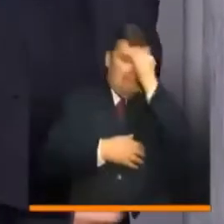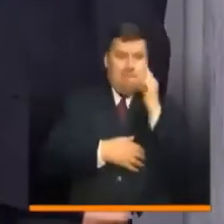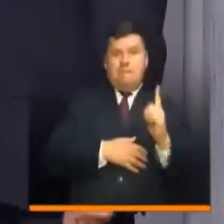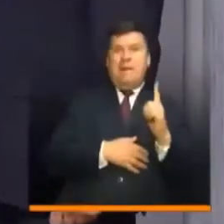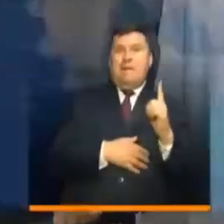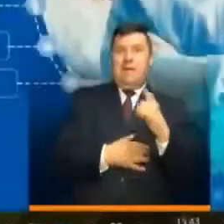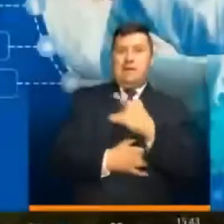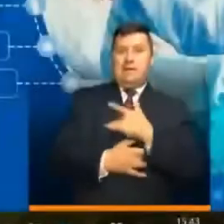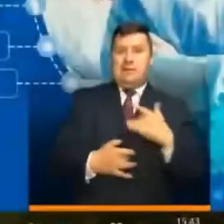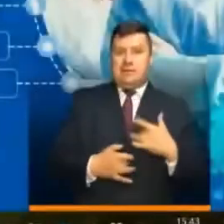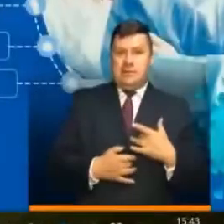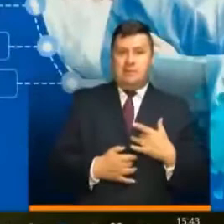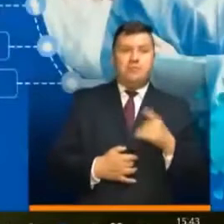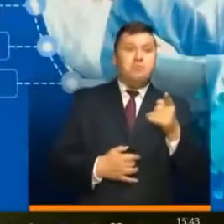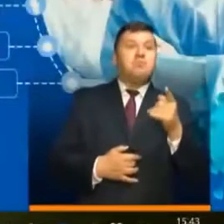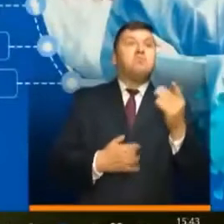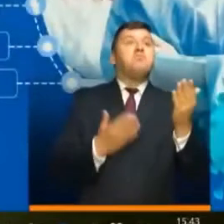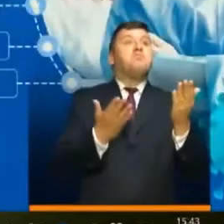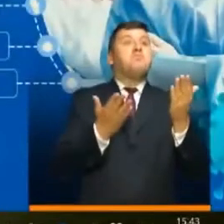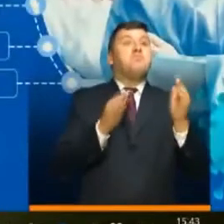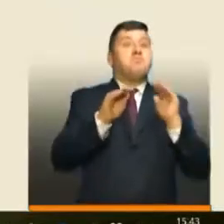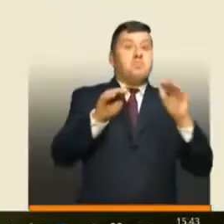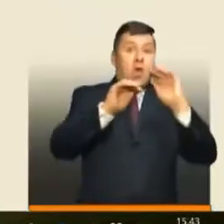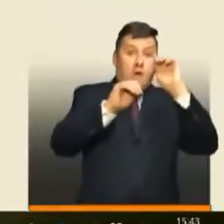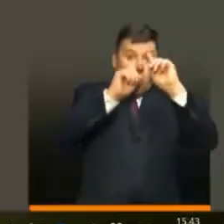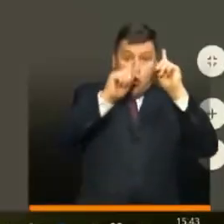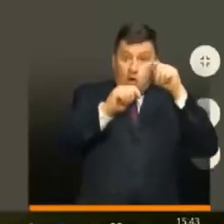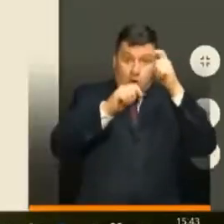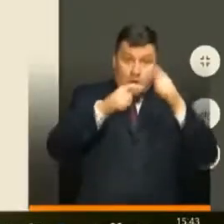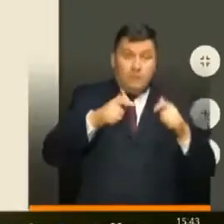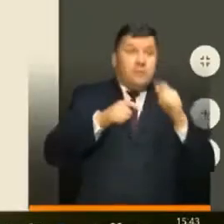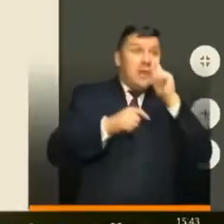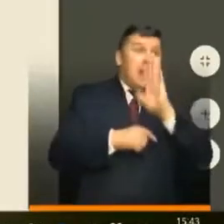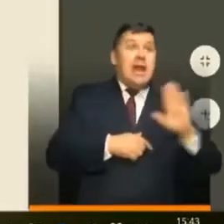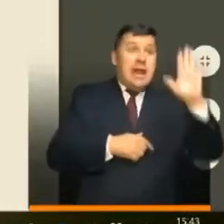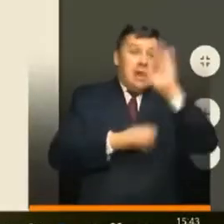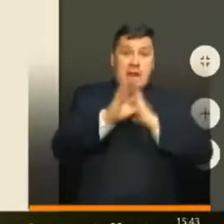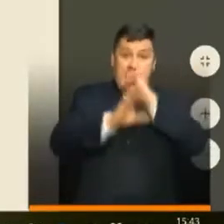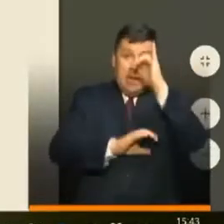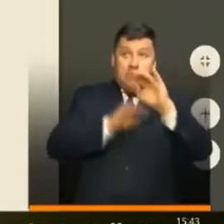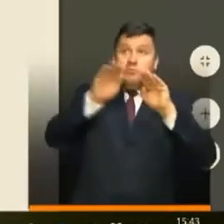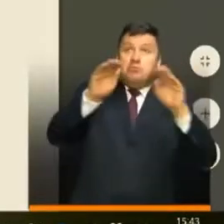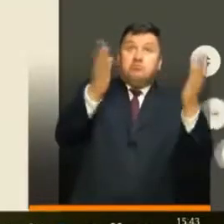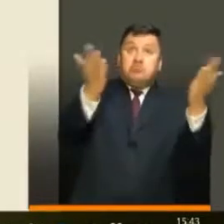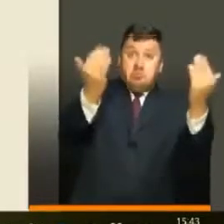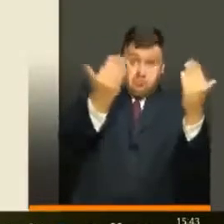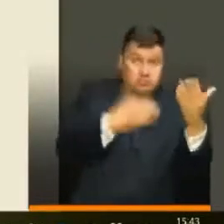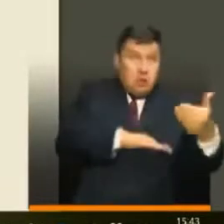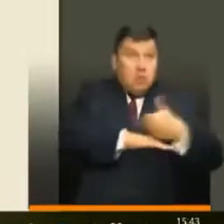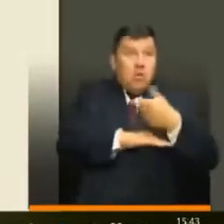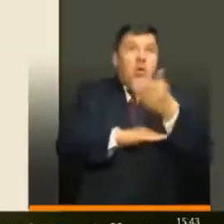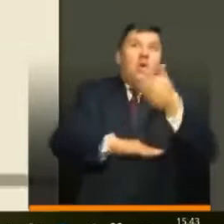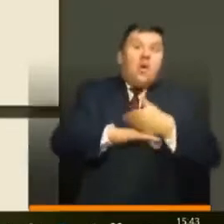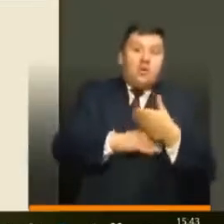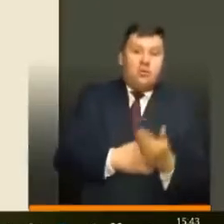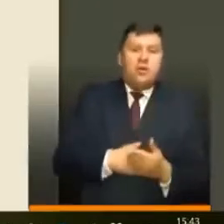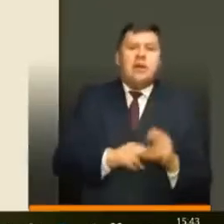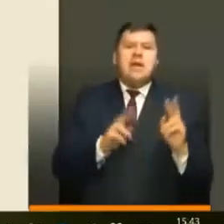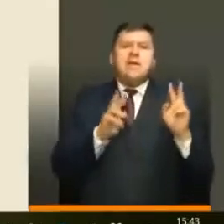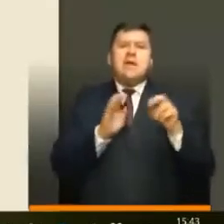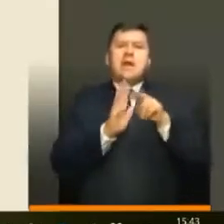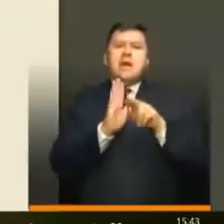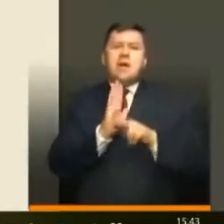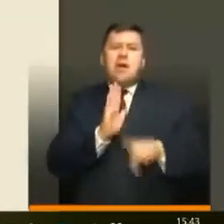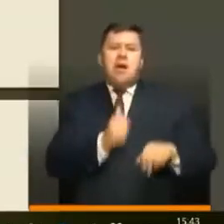entonces a la convocatoria muy importante que es una convocatoria nacional e internacional y aquí están los términos